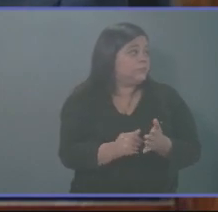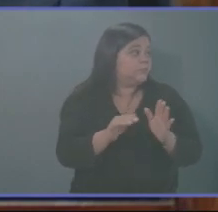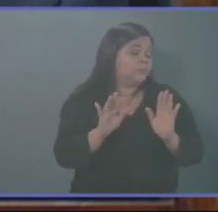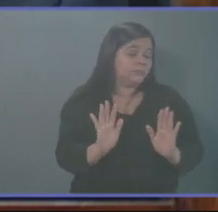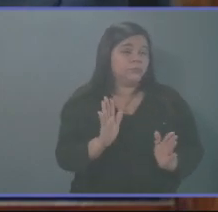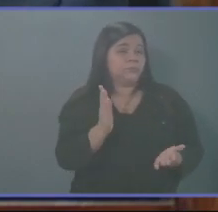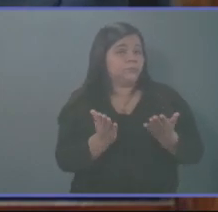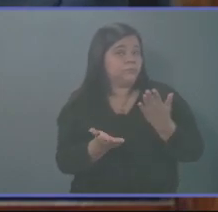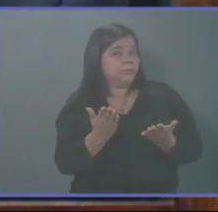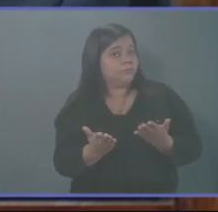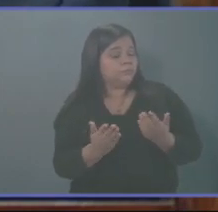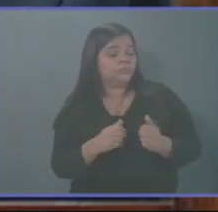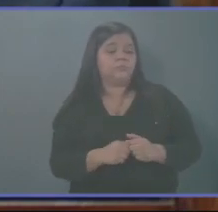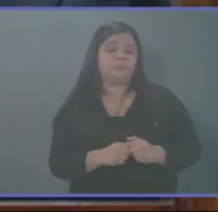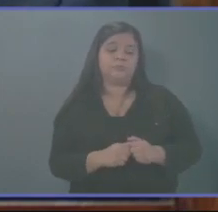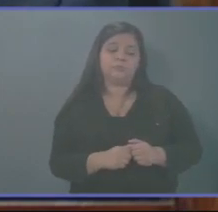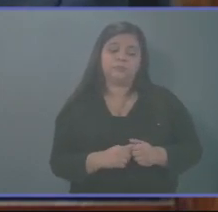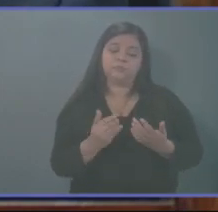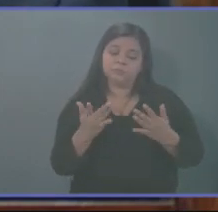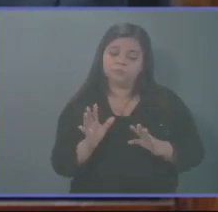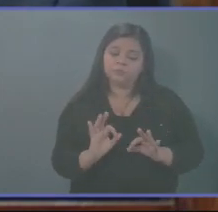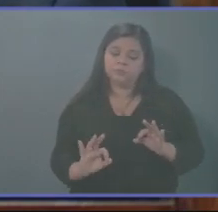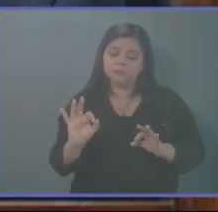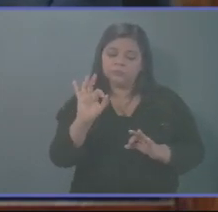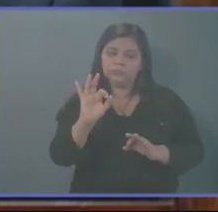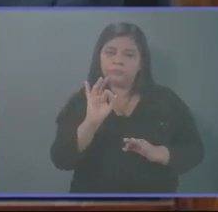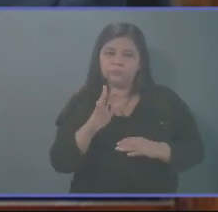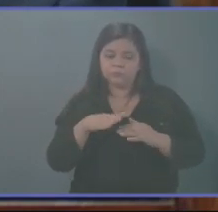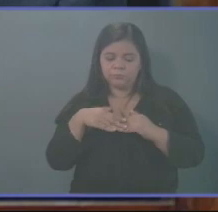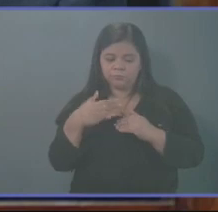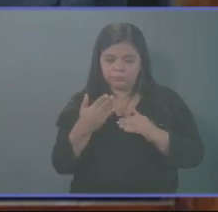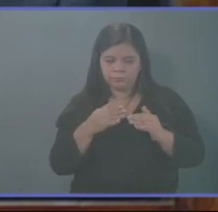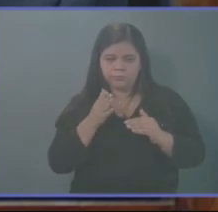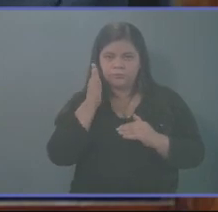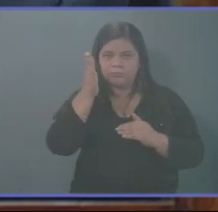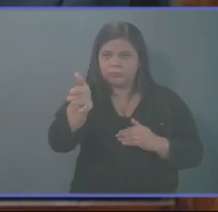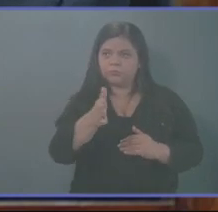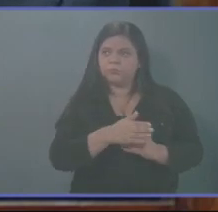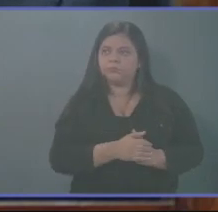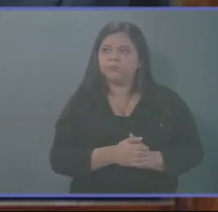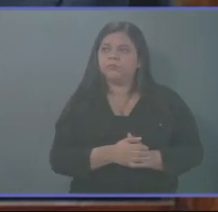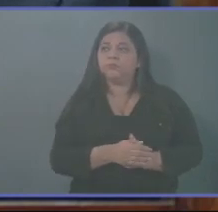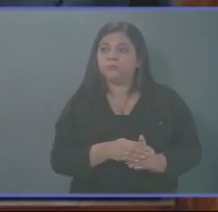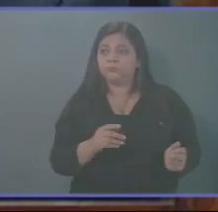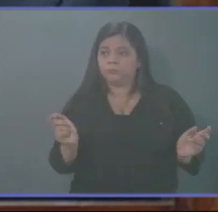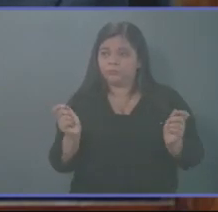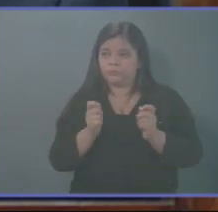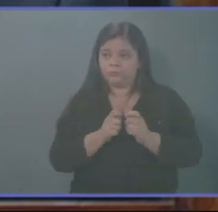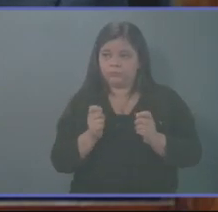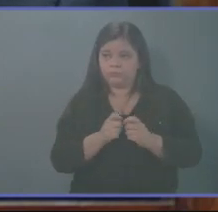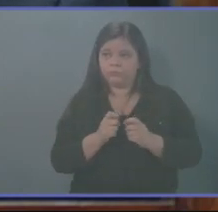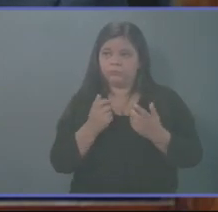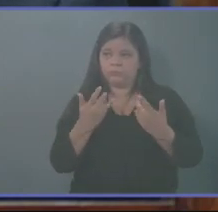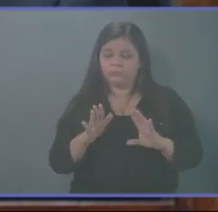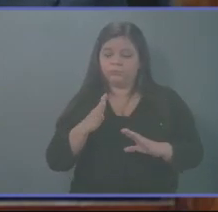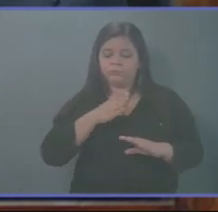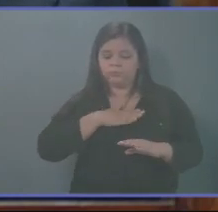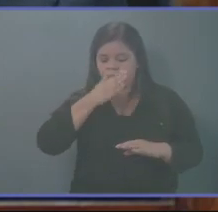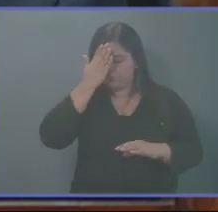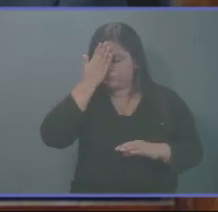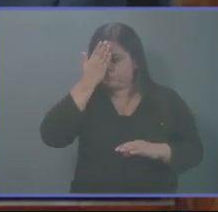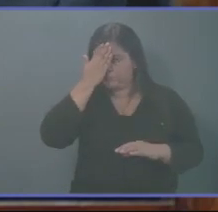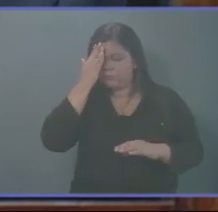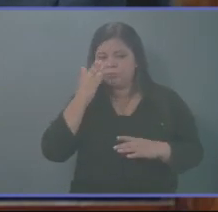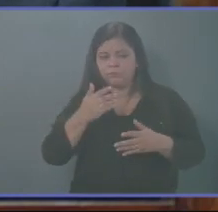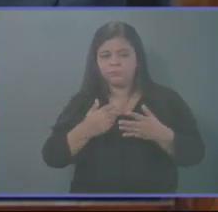caso las mejoraran para su posteridad. En el caso en concreto, partiendo de la hipótesis que